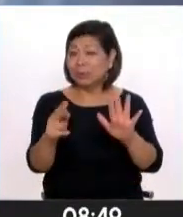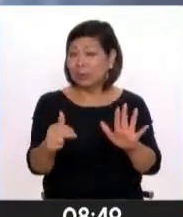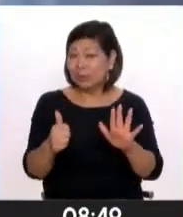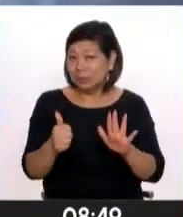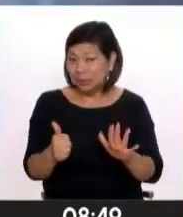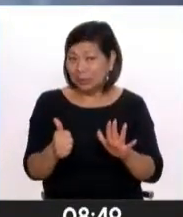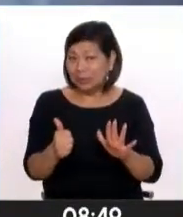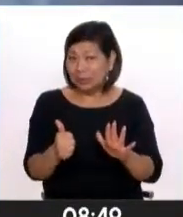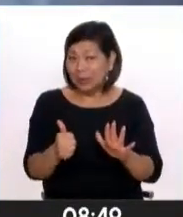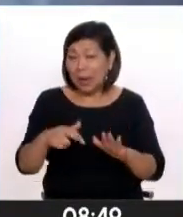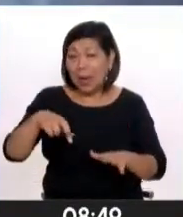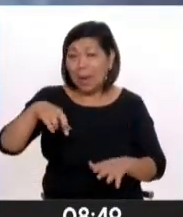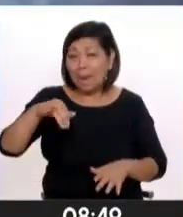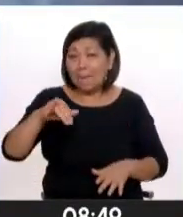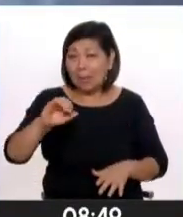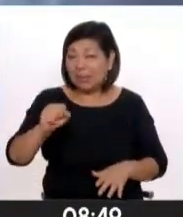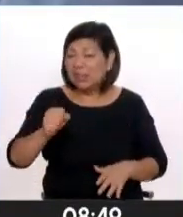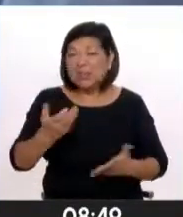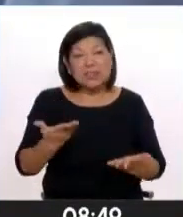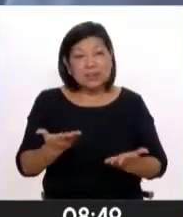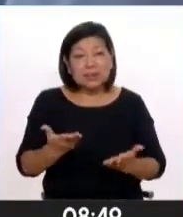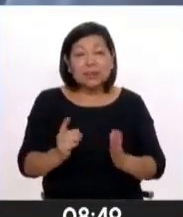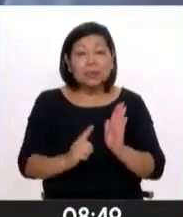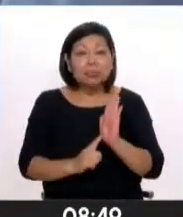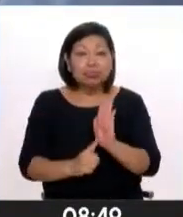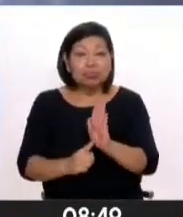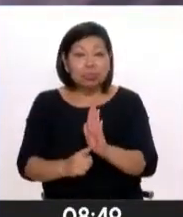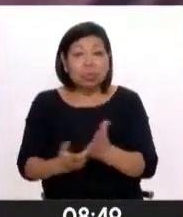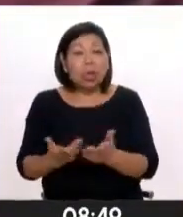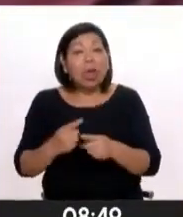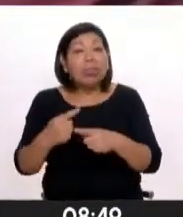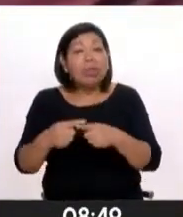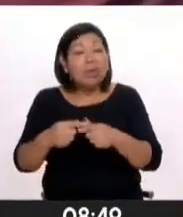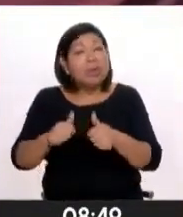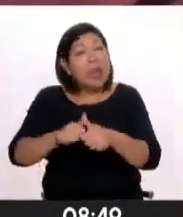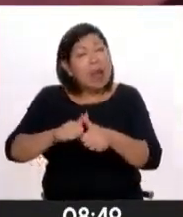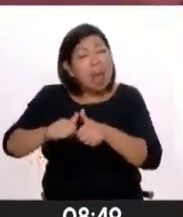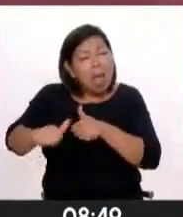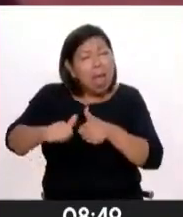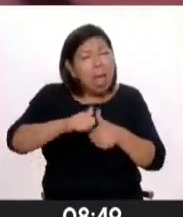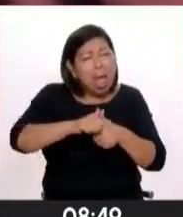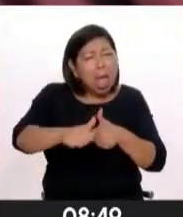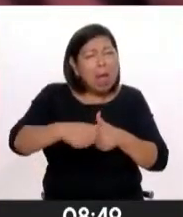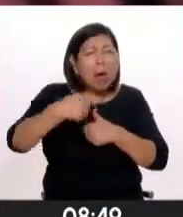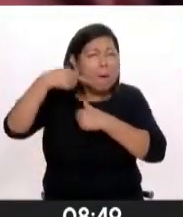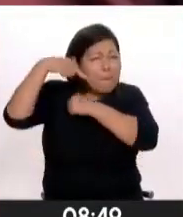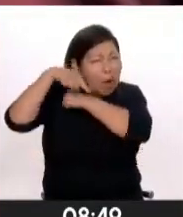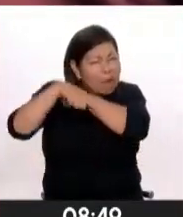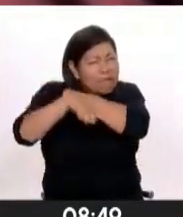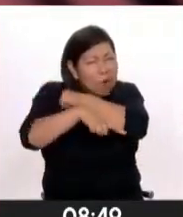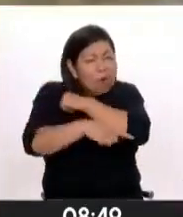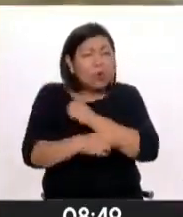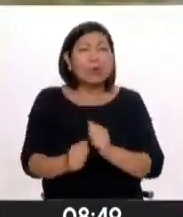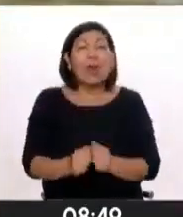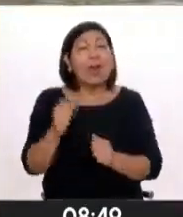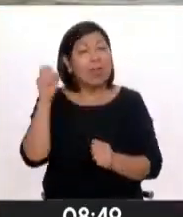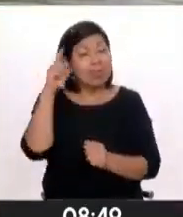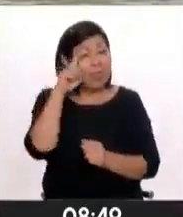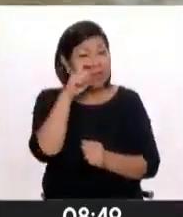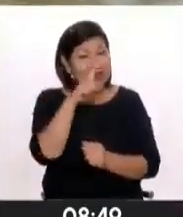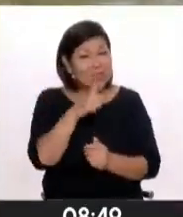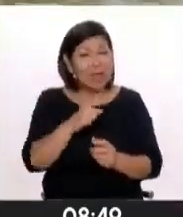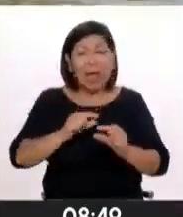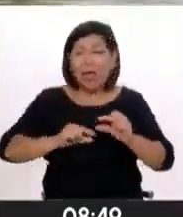2016, las PIAS se encargan de llevar la presencia del Estado a los lugares más recónditos de una región, que por sus complicadas